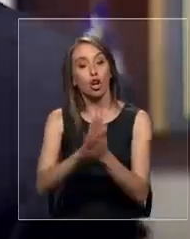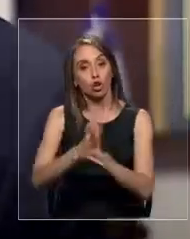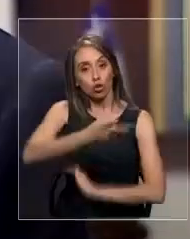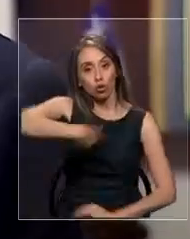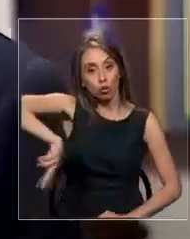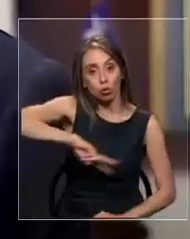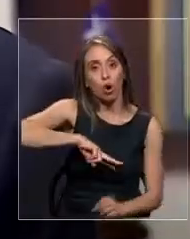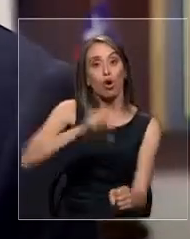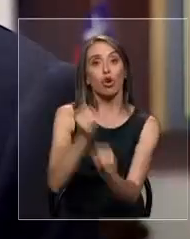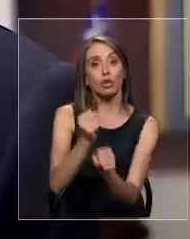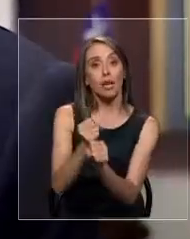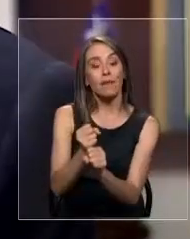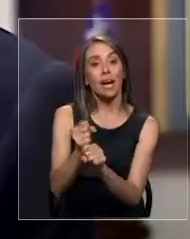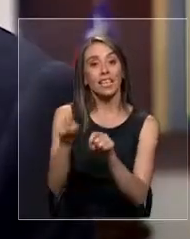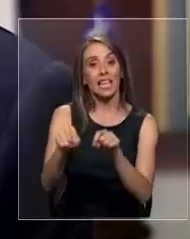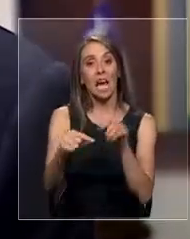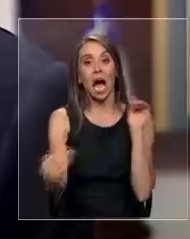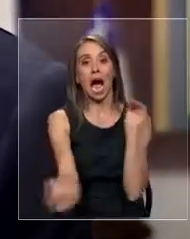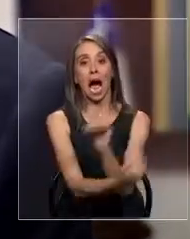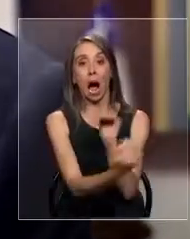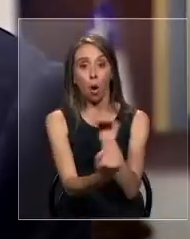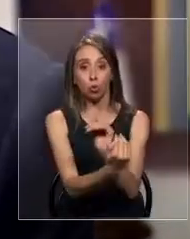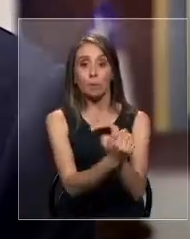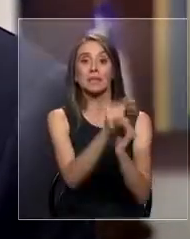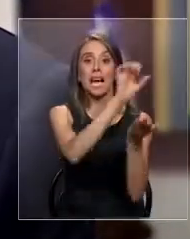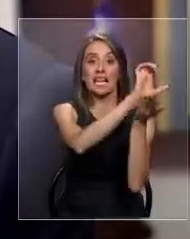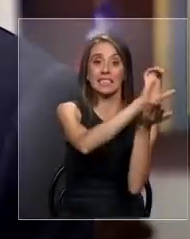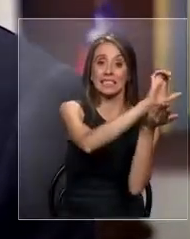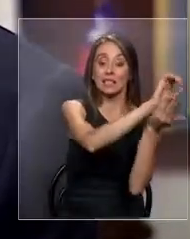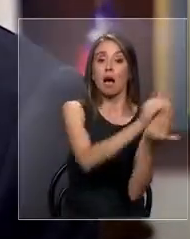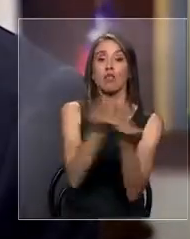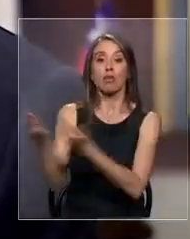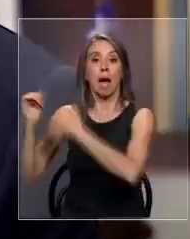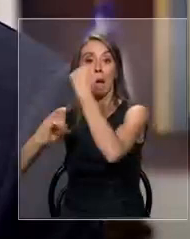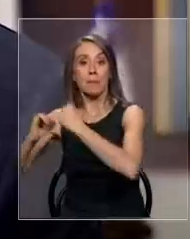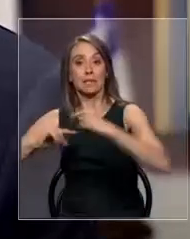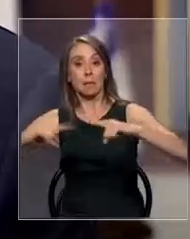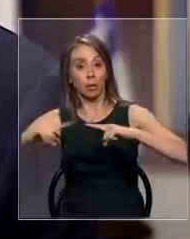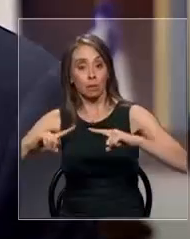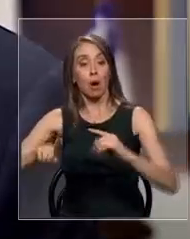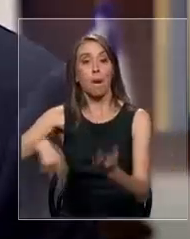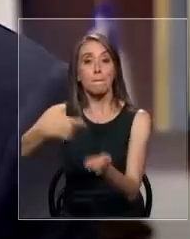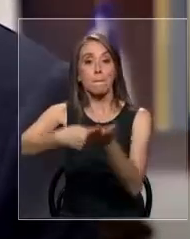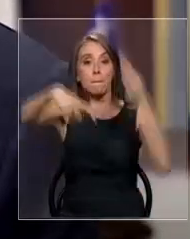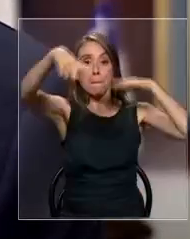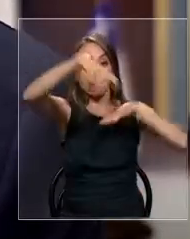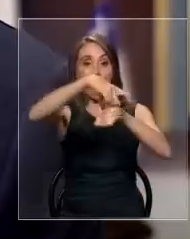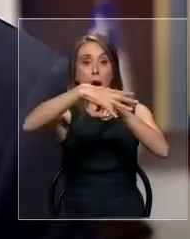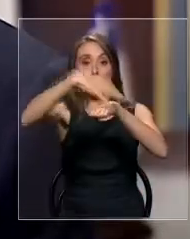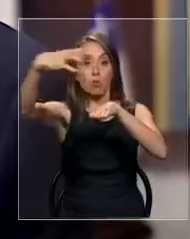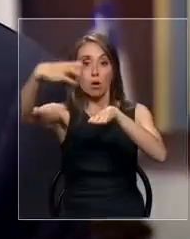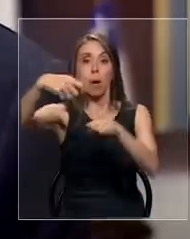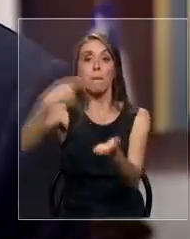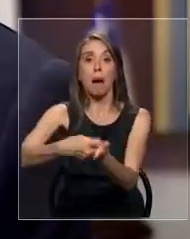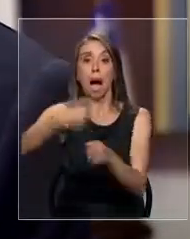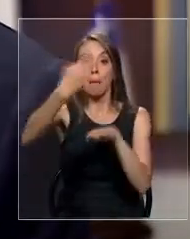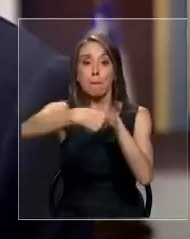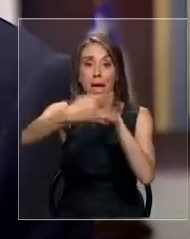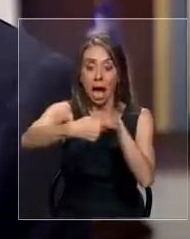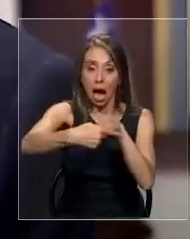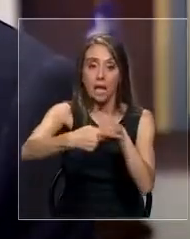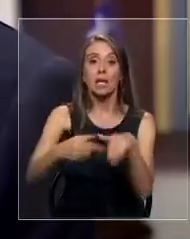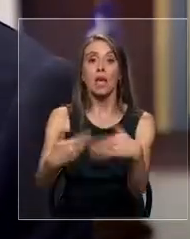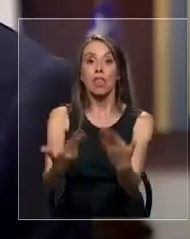trabajar justamente para que este tipo de autopistas, que son concesionadas, que uno paga un TAC, paga un peaje, por supuesto sean, al menos, brinden la